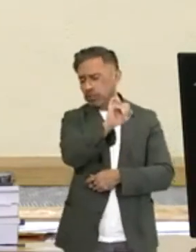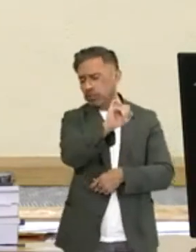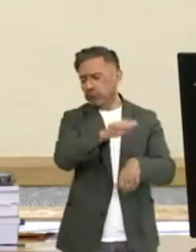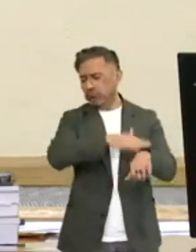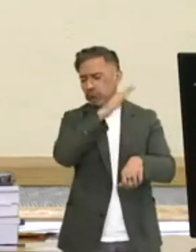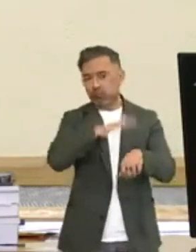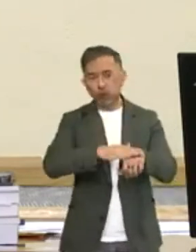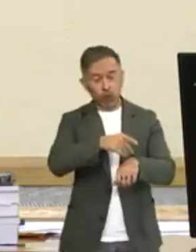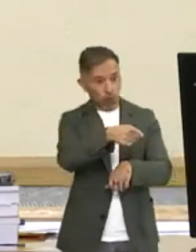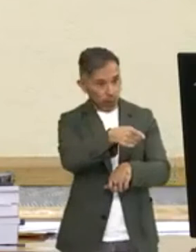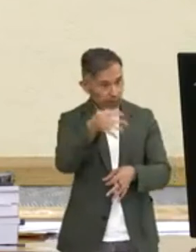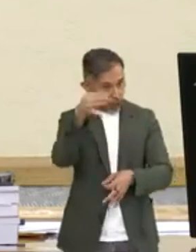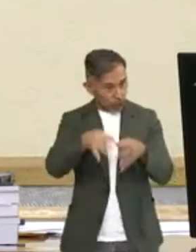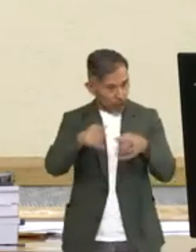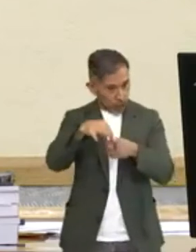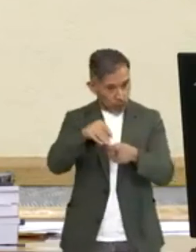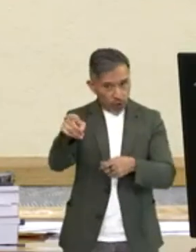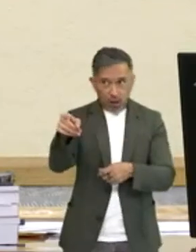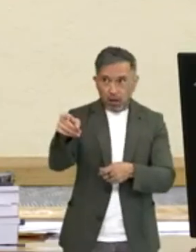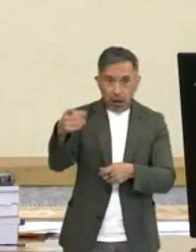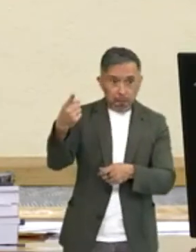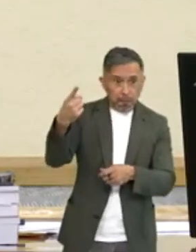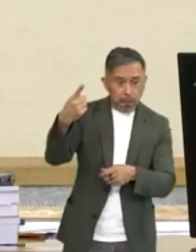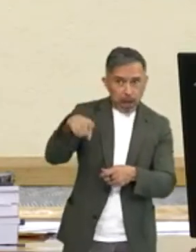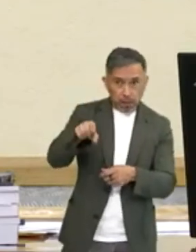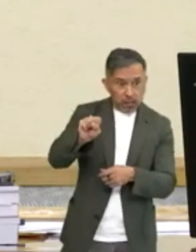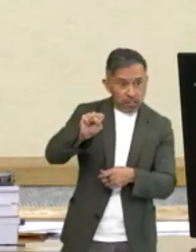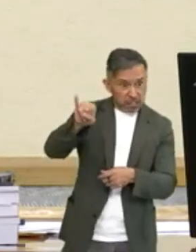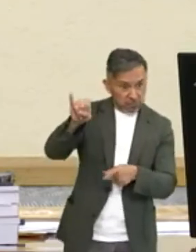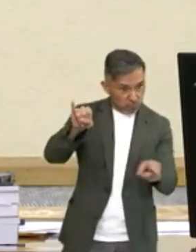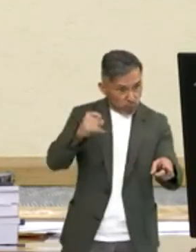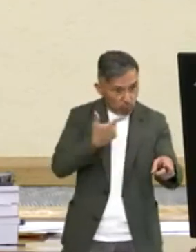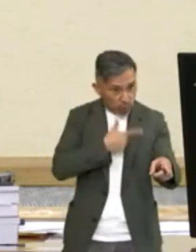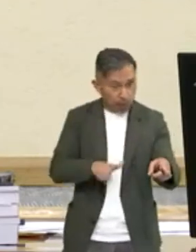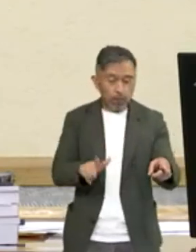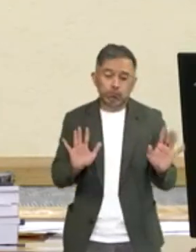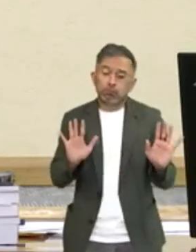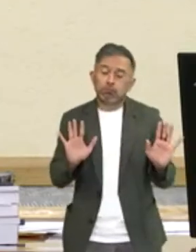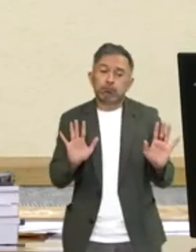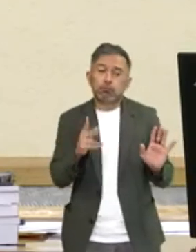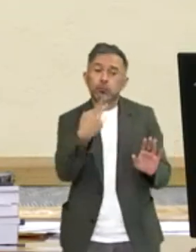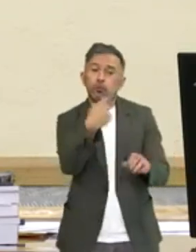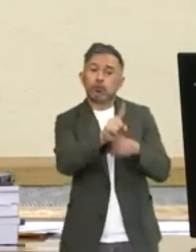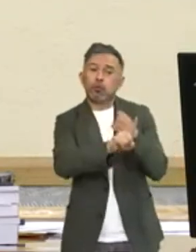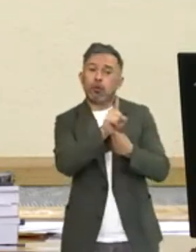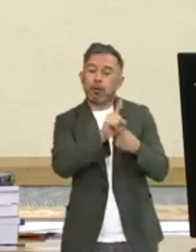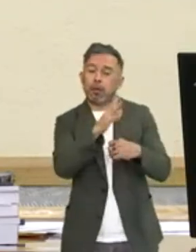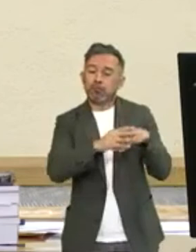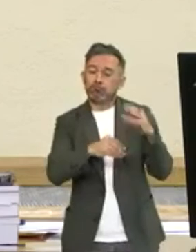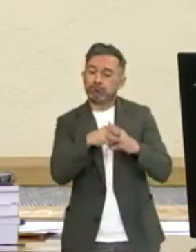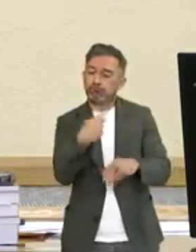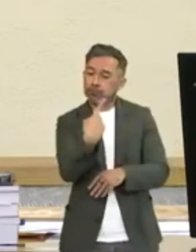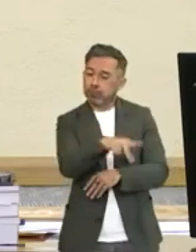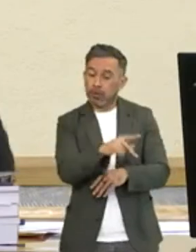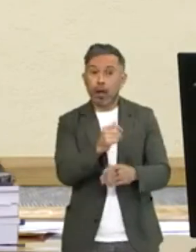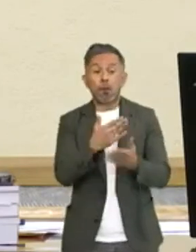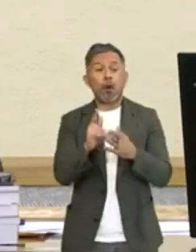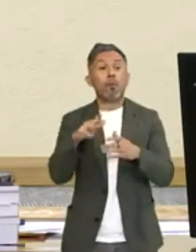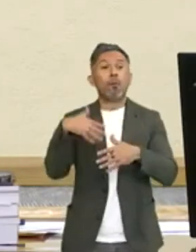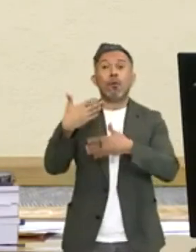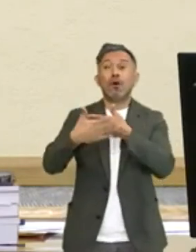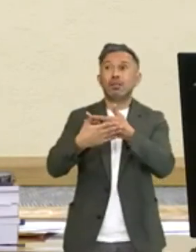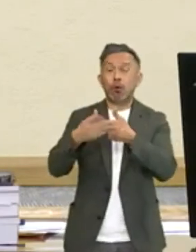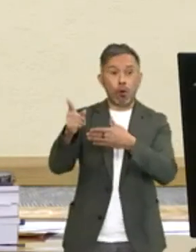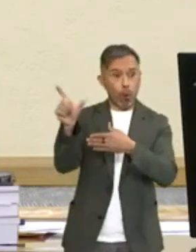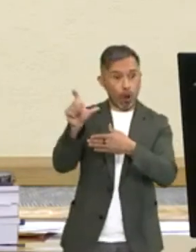ese es asunto suyo. Y finalmente, quiero anunciar, así que cuando el orden constitucional y democrático sea restaurado, Edmundo Jacobo estará aquí